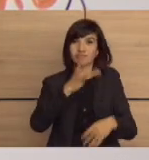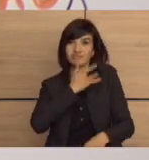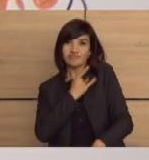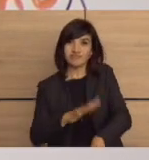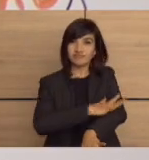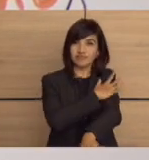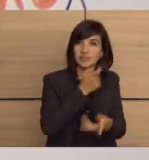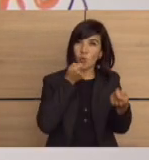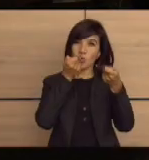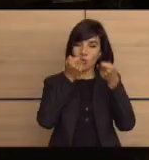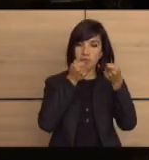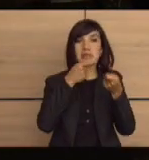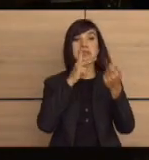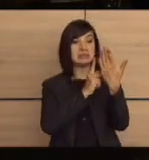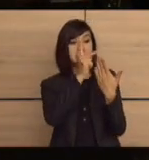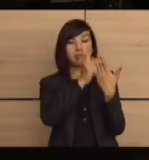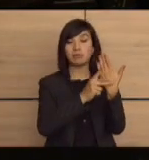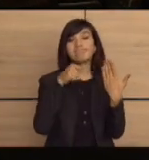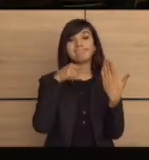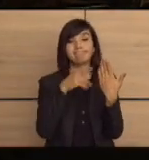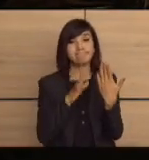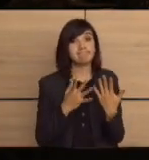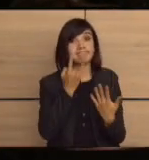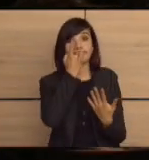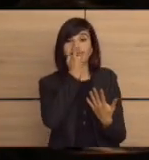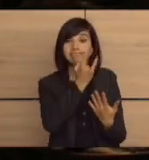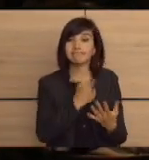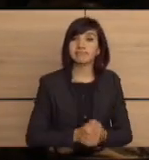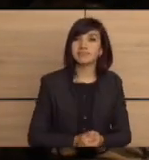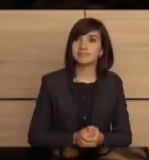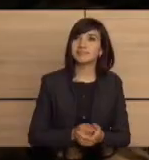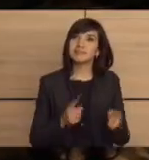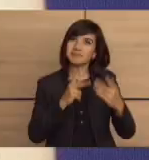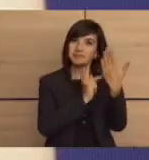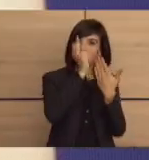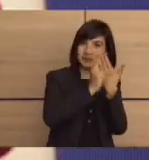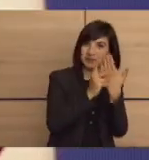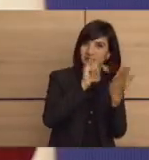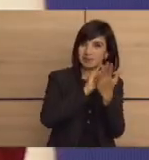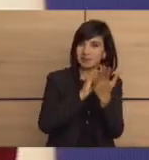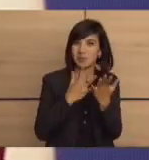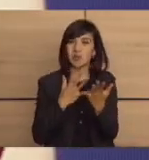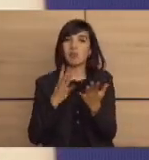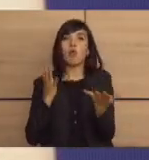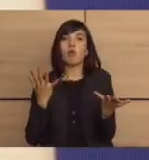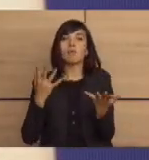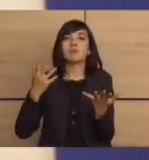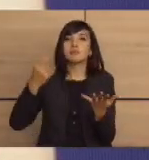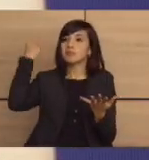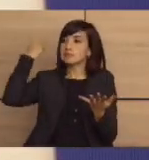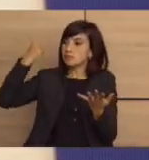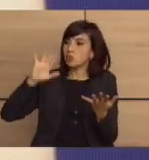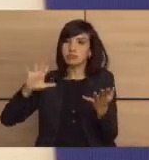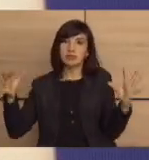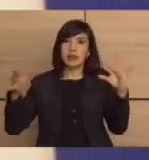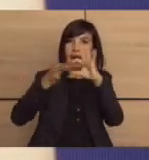la educación en emociones. Eso me parece que tiene que ser combinado un poco con esta recuperación de construyendo quiénes somos